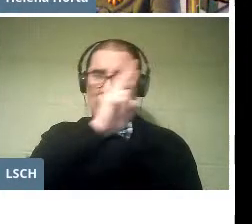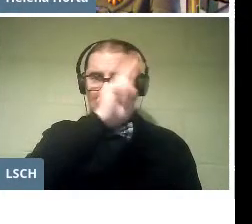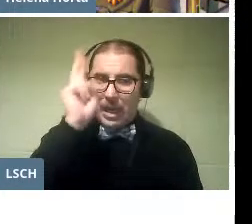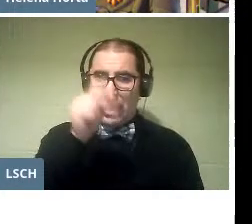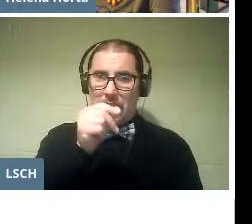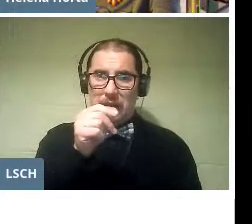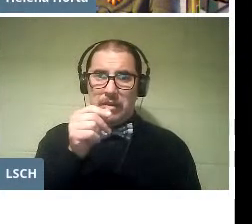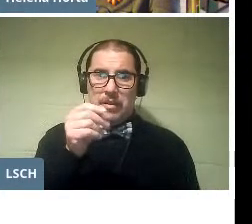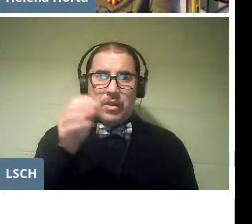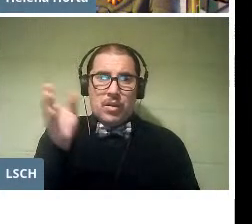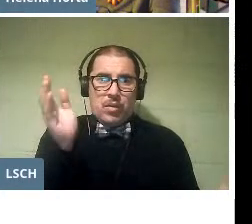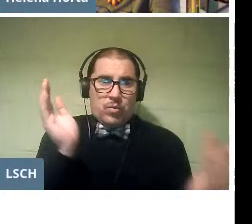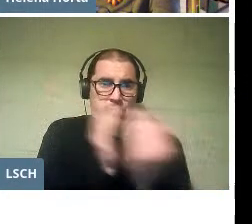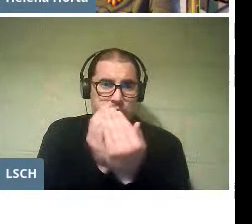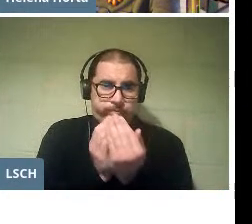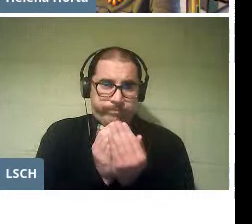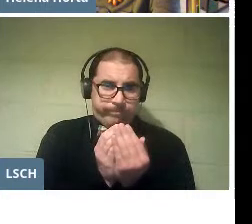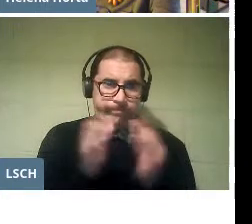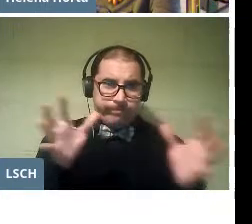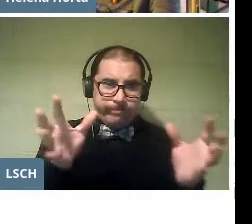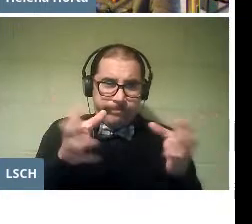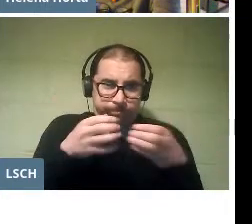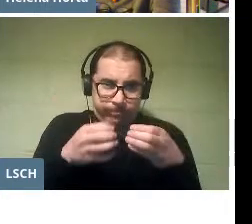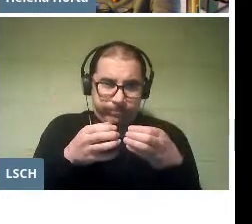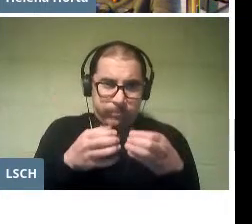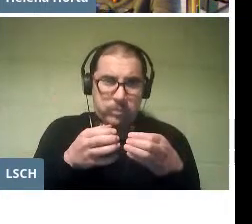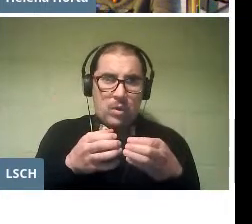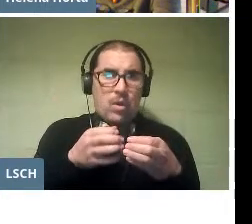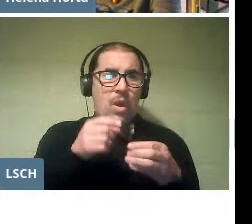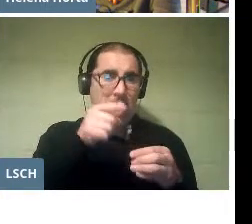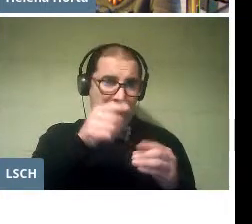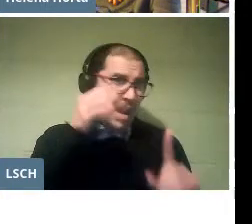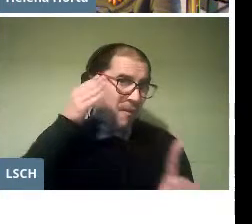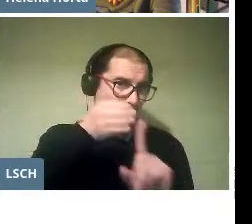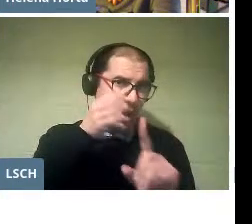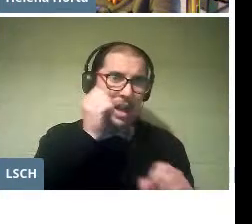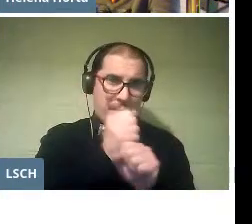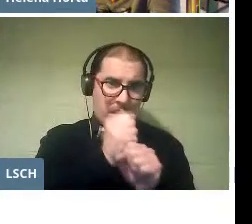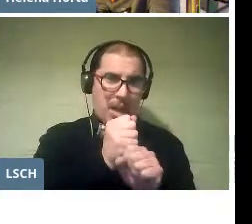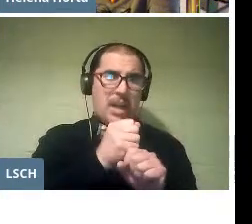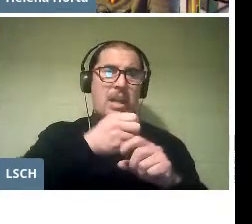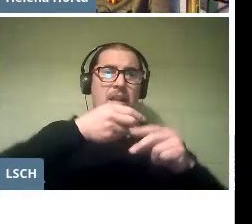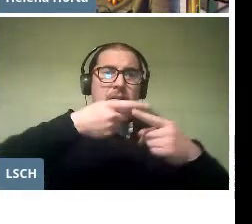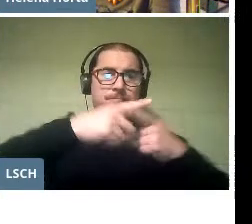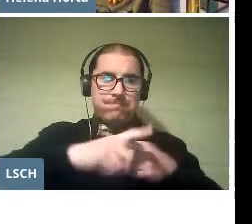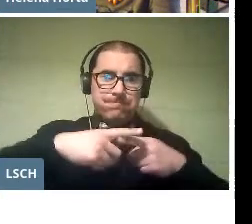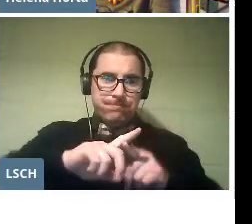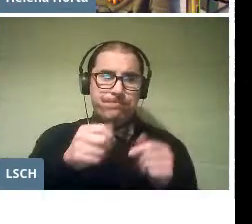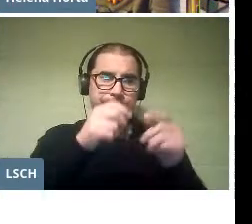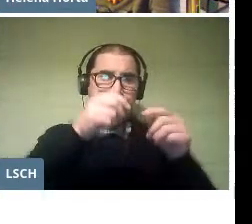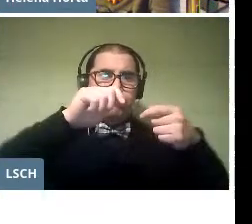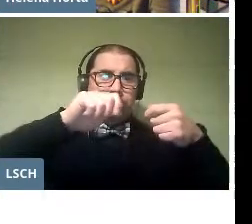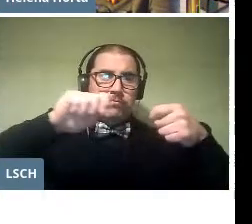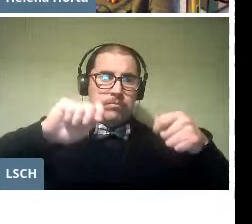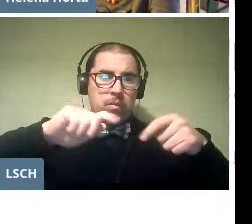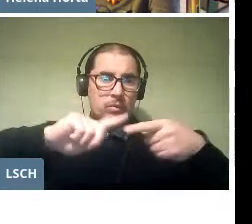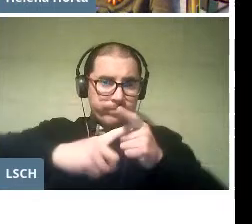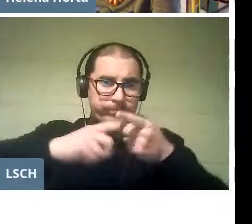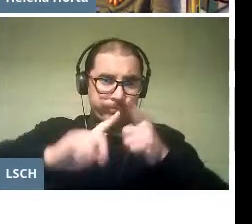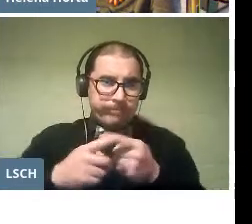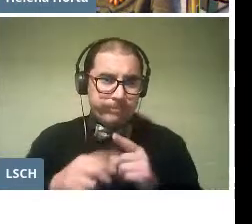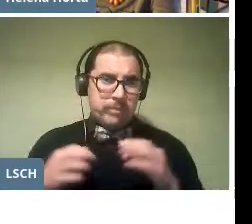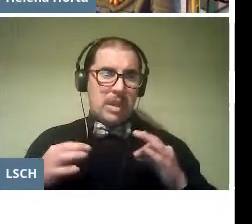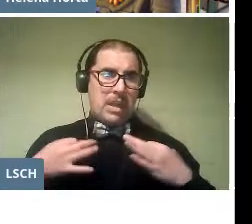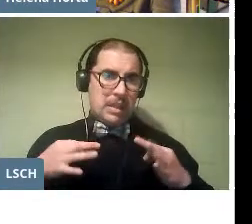recluidas especialmente para las tareas de confección de textiles de la época.